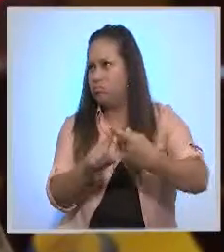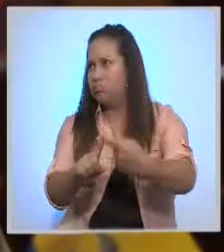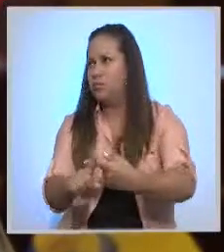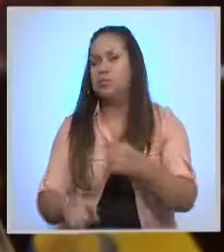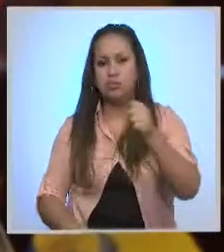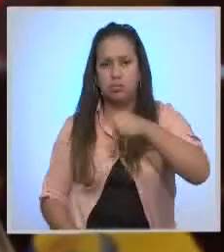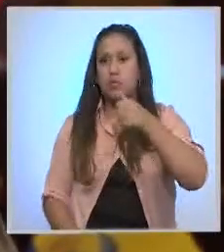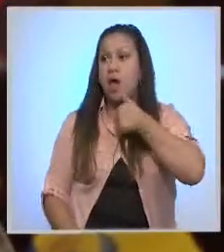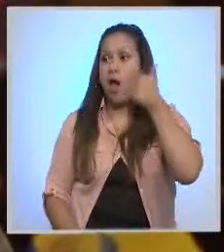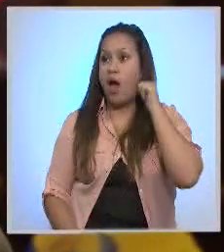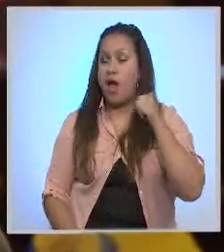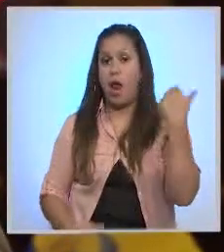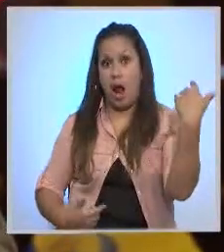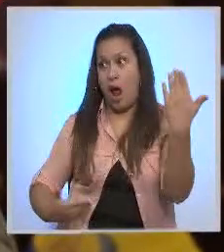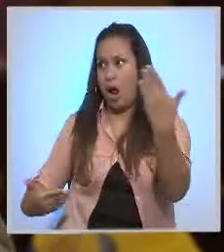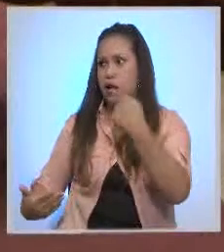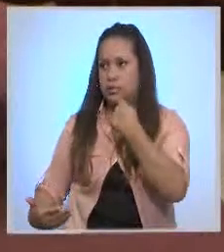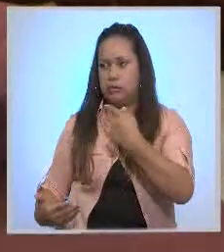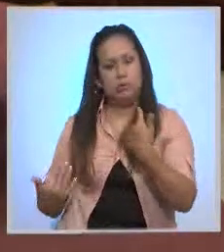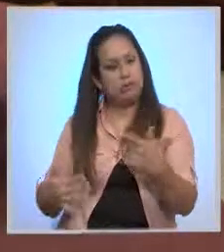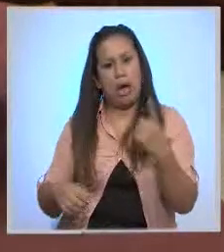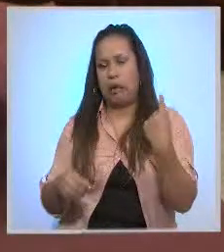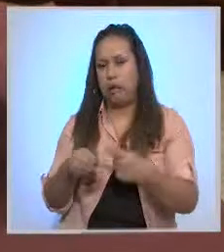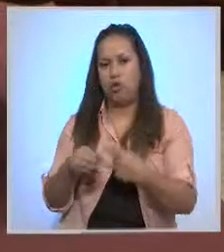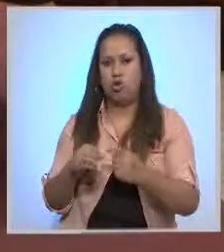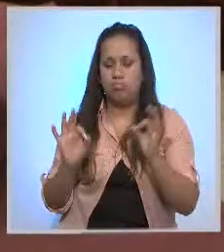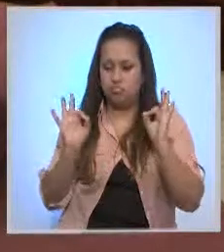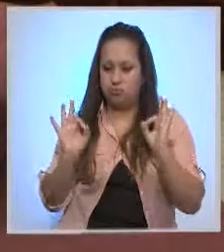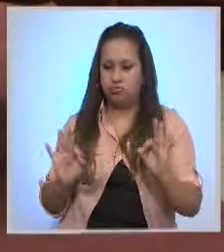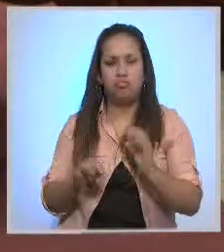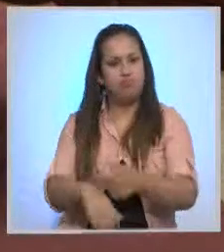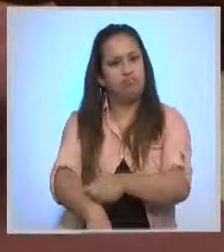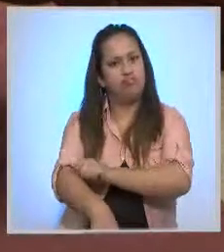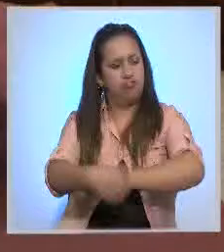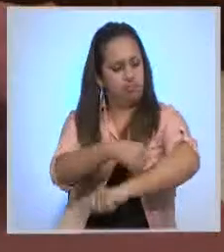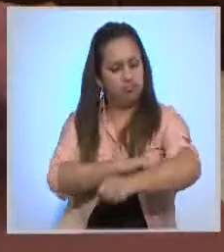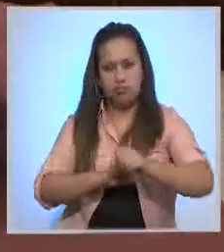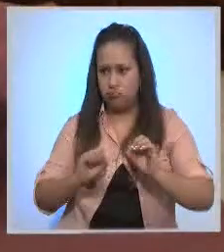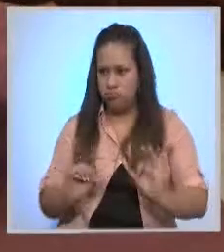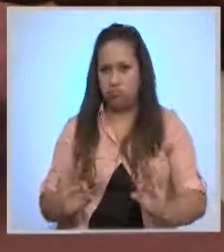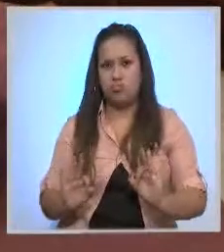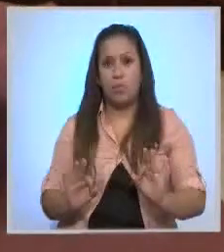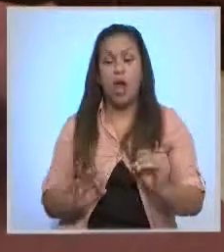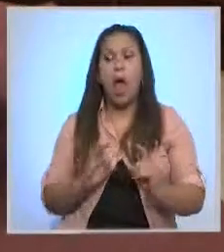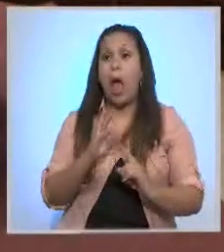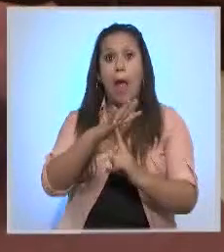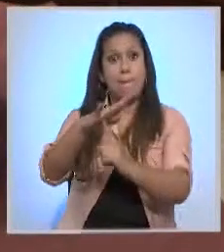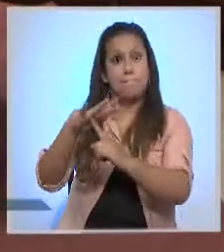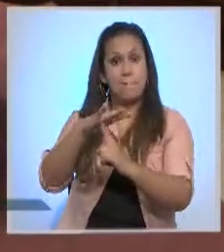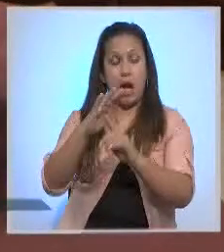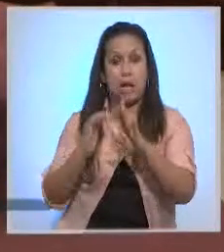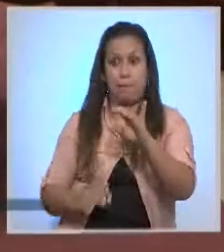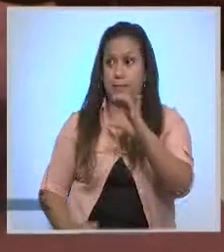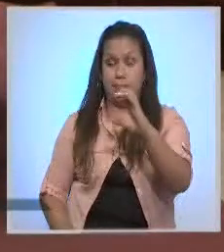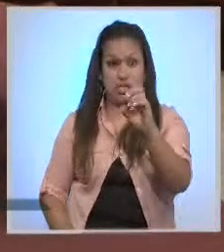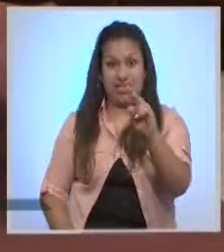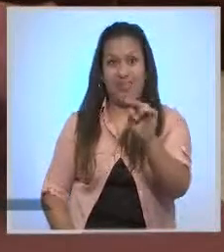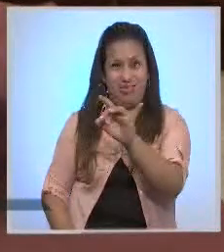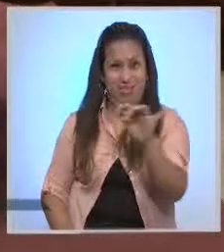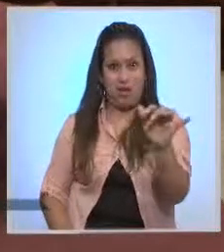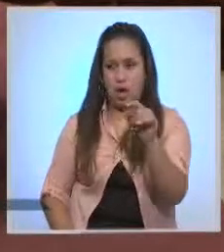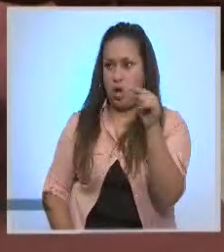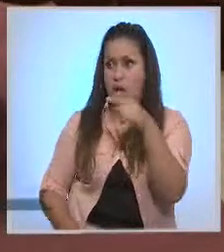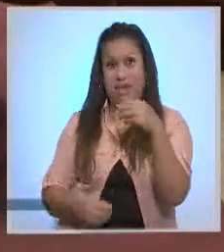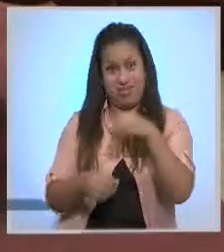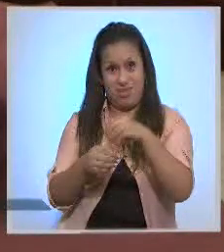alcalde ayer la ciudad está lista dentro del parque bicentenario y propiamente dicho se va a permitir el ingreso de comerciantes y no está autorizada está no